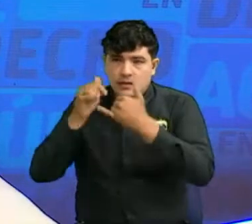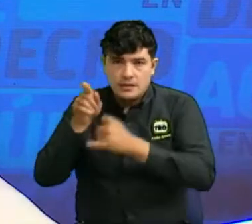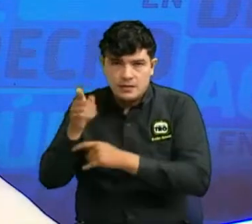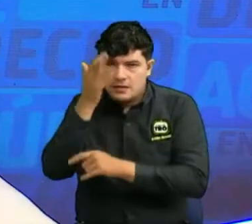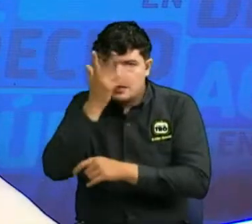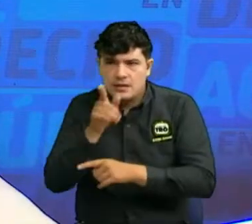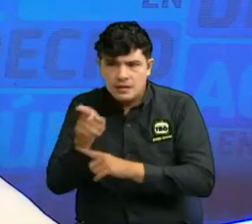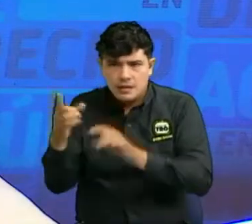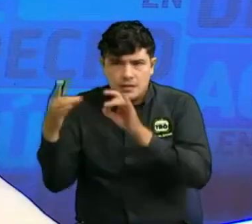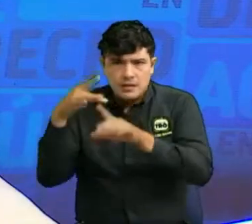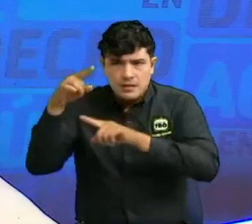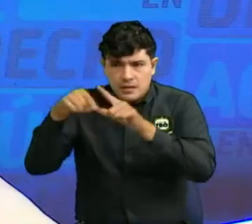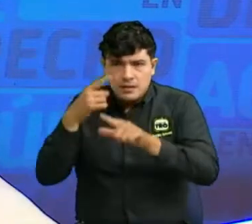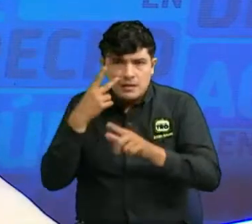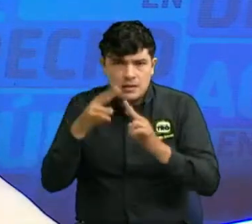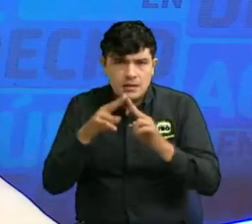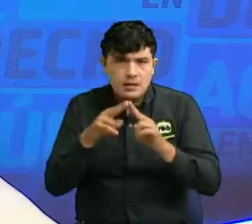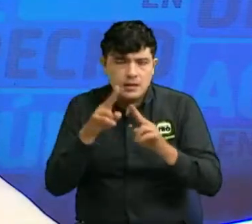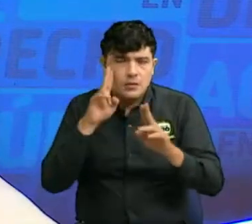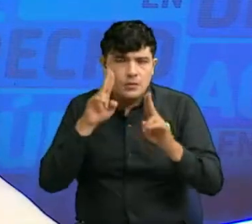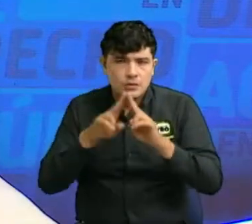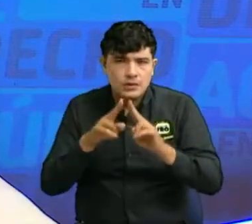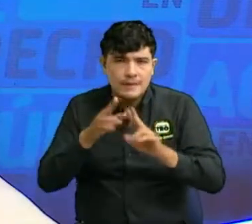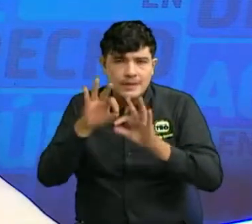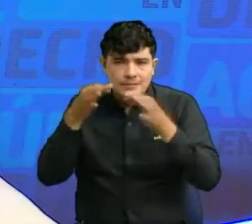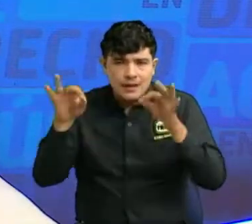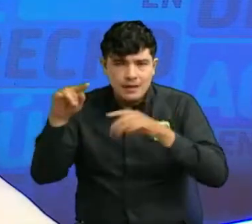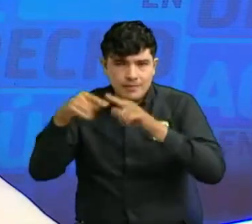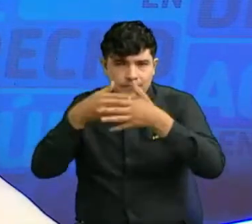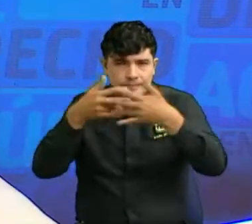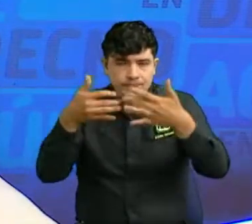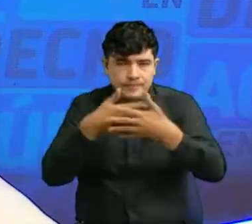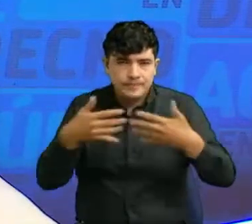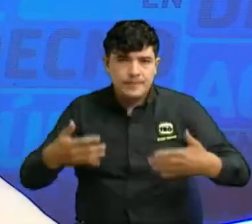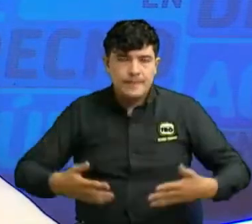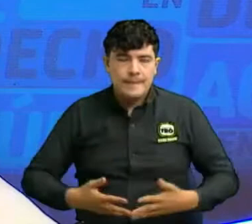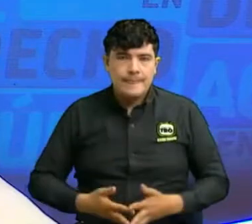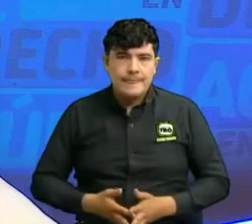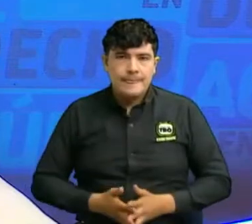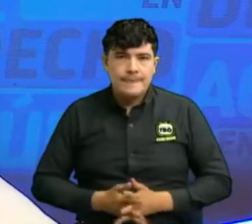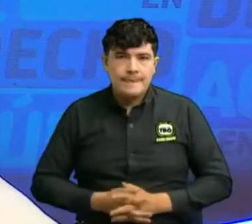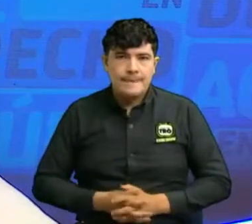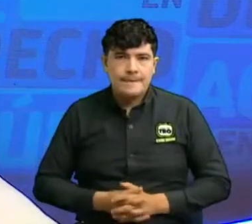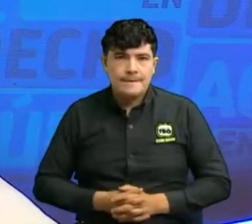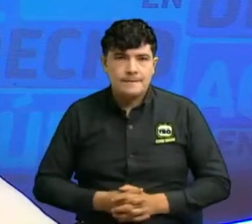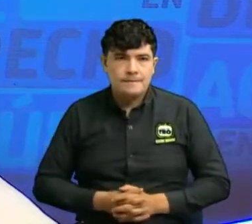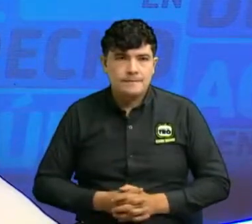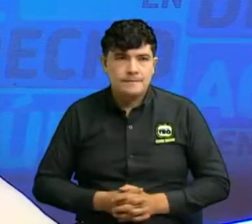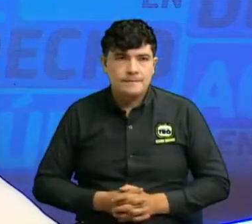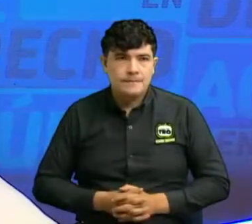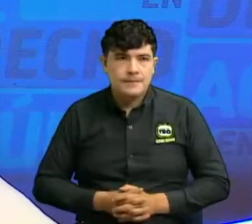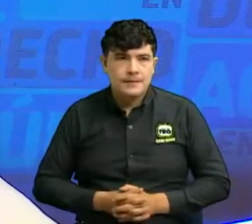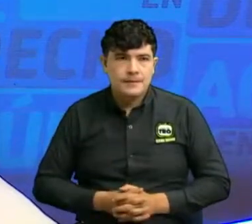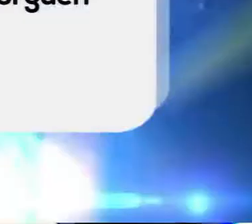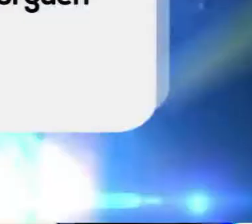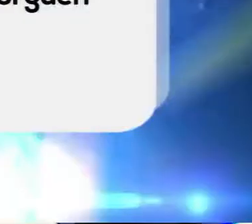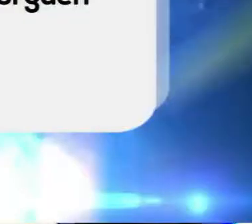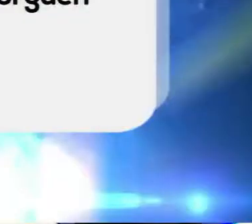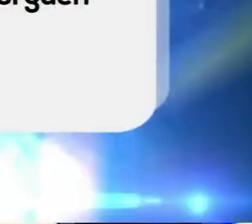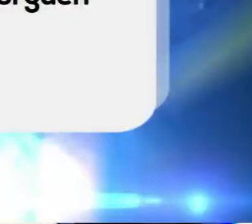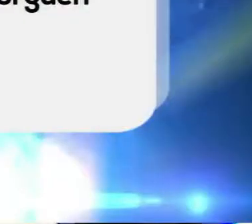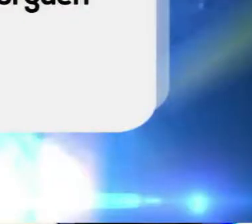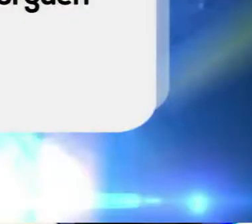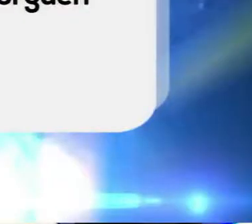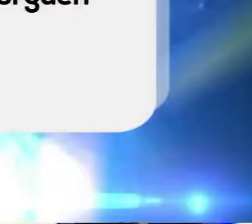hemos habilitado nos llega el siguiente mensaje de uno de nuestros cibernautas y dice así.